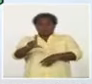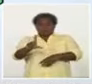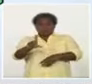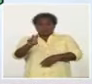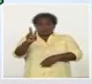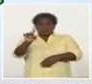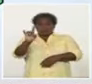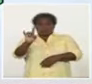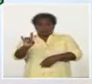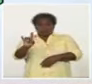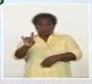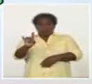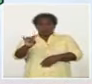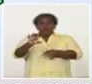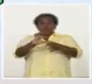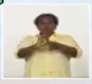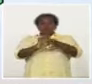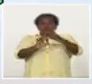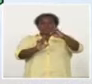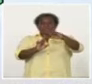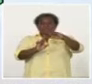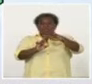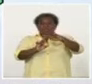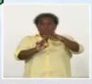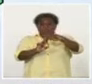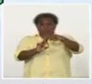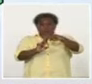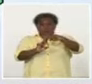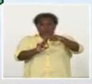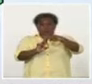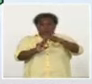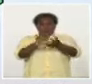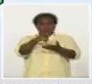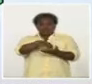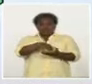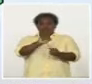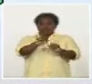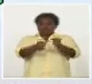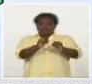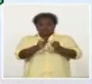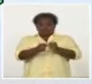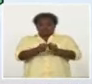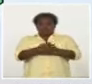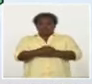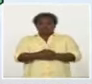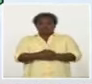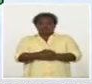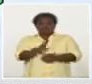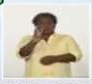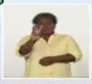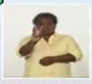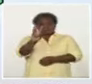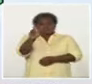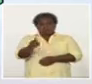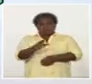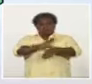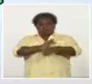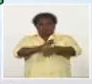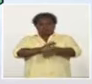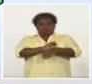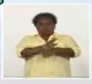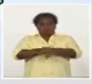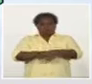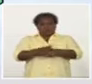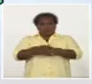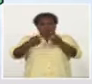la provincia de Guantánamo con un control realmente de la transmisión, pues 3 casos en el día de